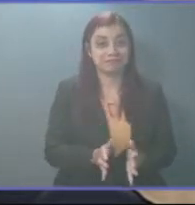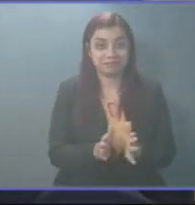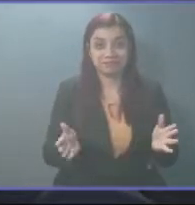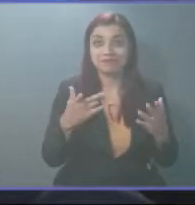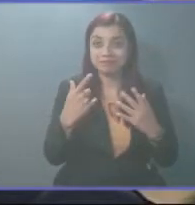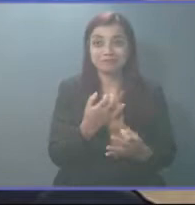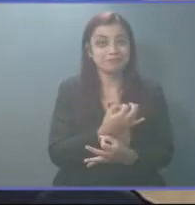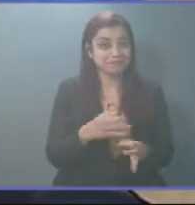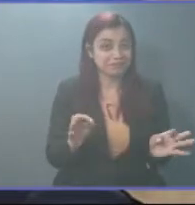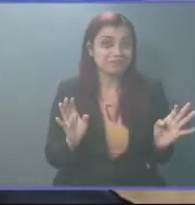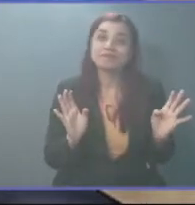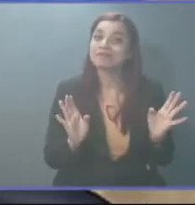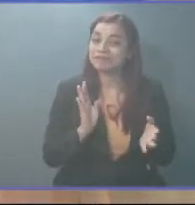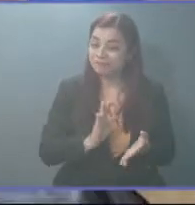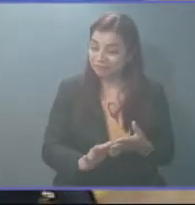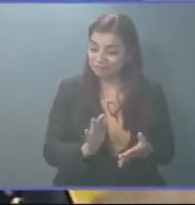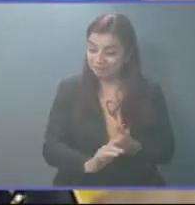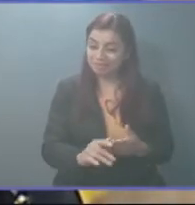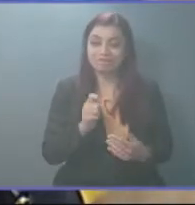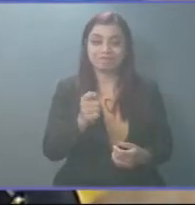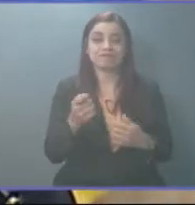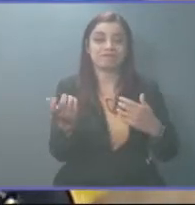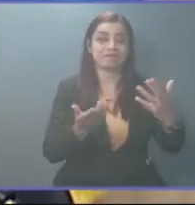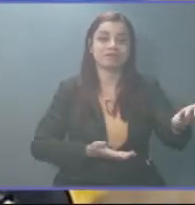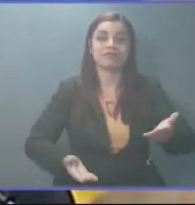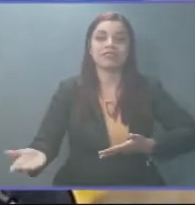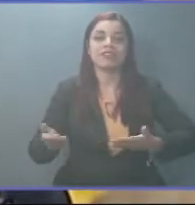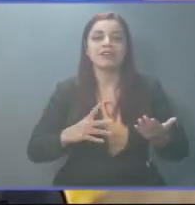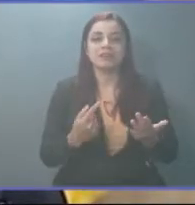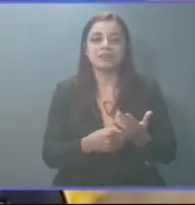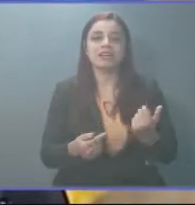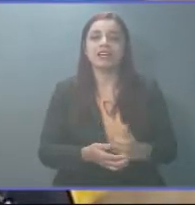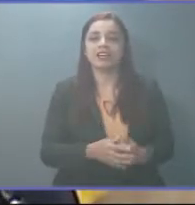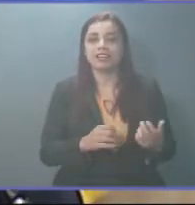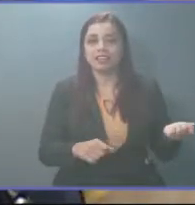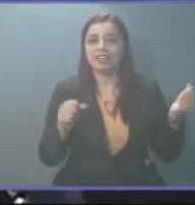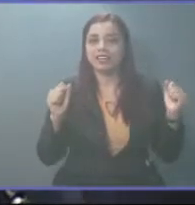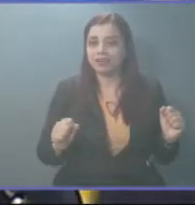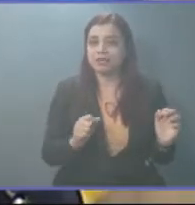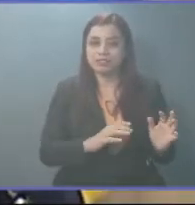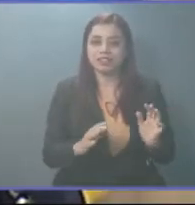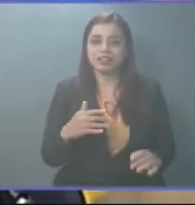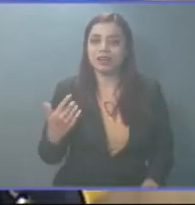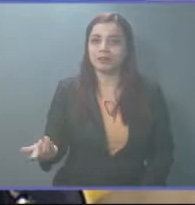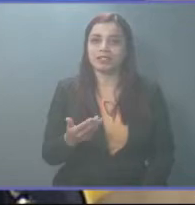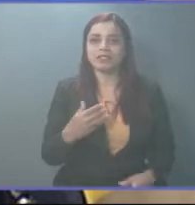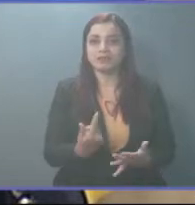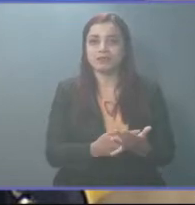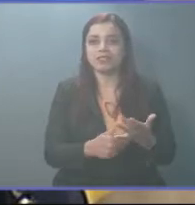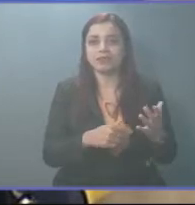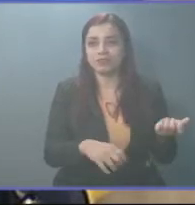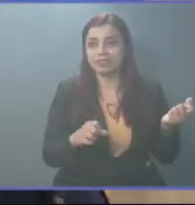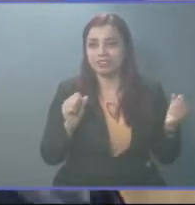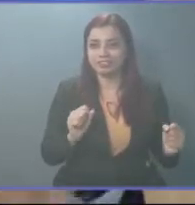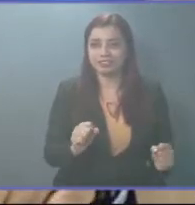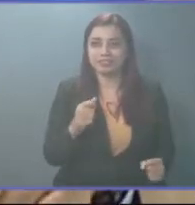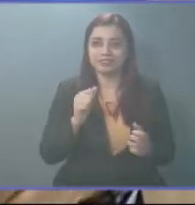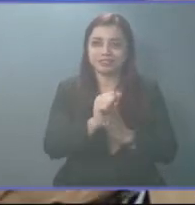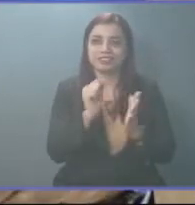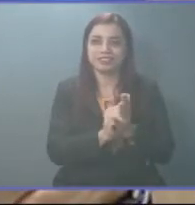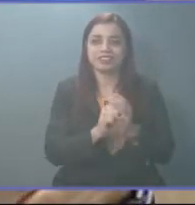gratuidad en el costo del financiamiento y los servicios de la siguiente manera. Acceso a la salud, artículo